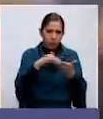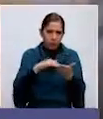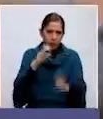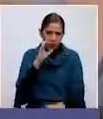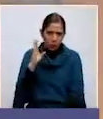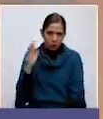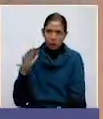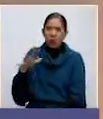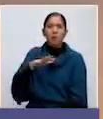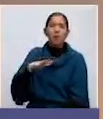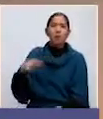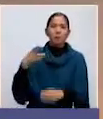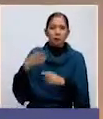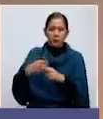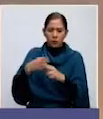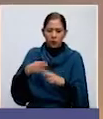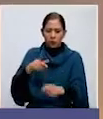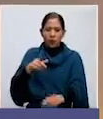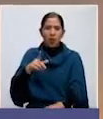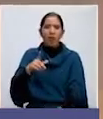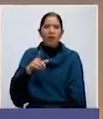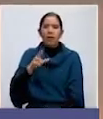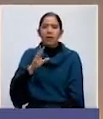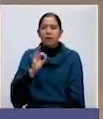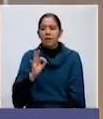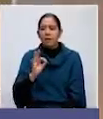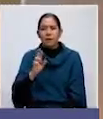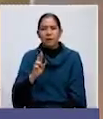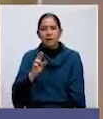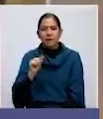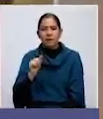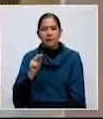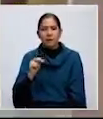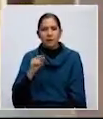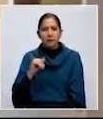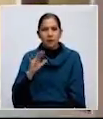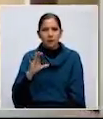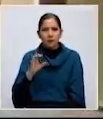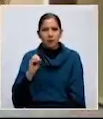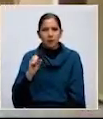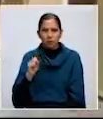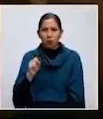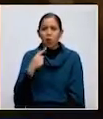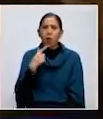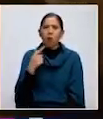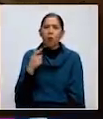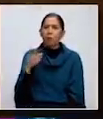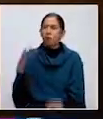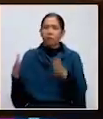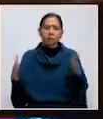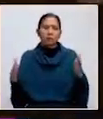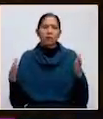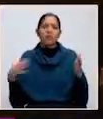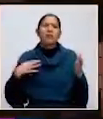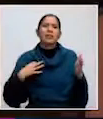en lo que es la calle Francisco, bueno, también entre lo que es la calle